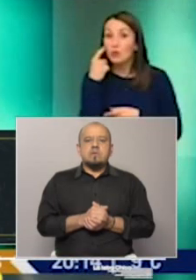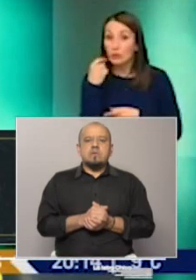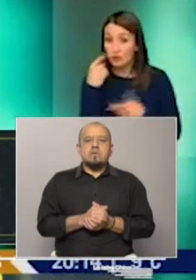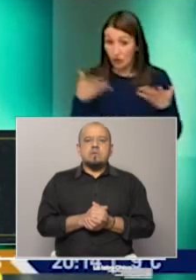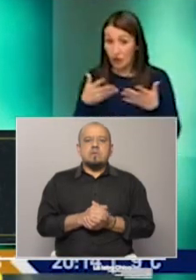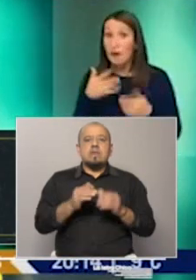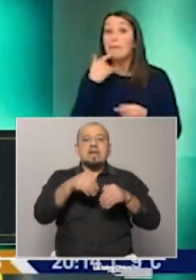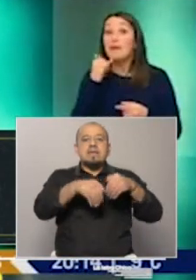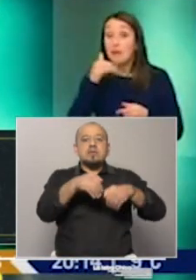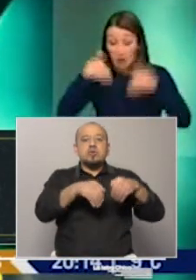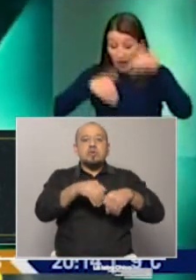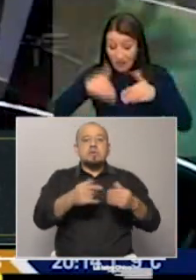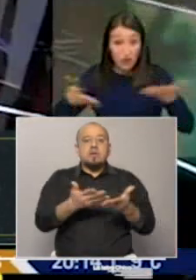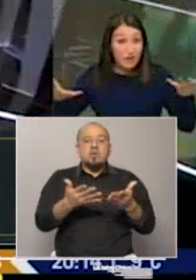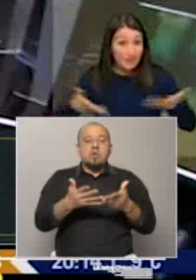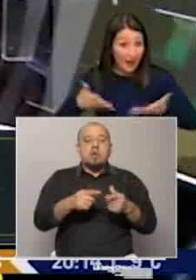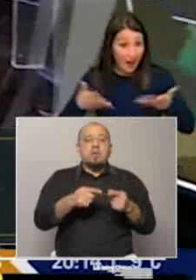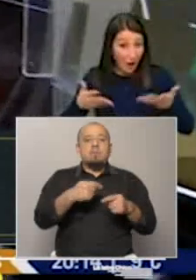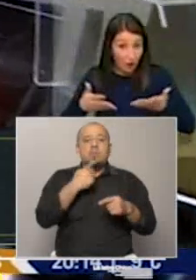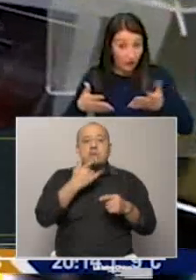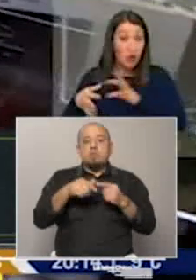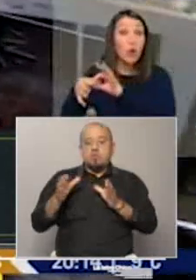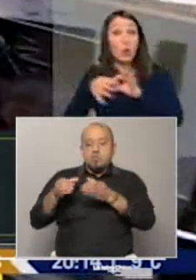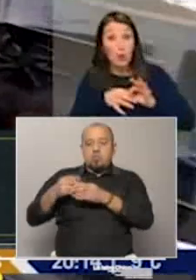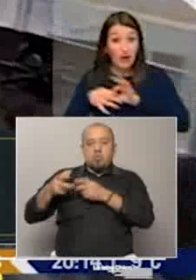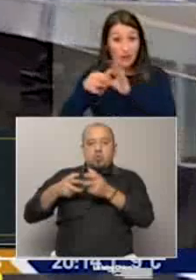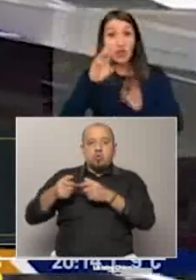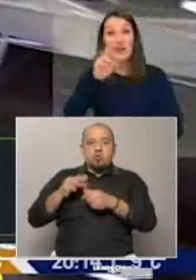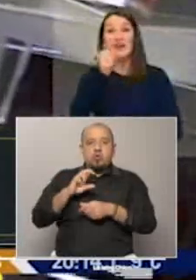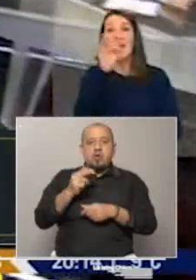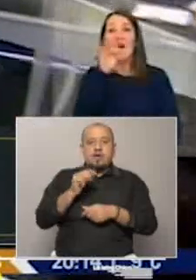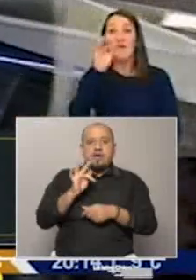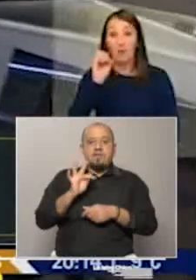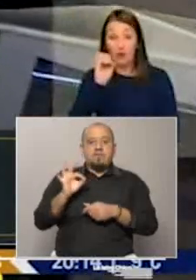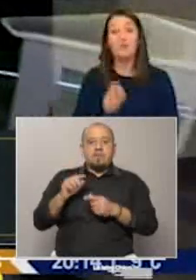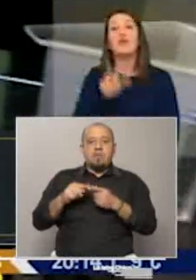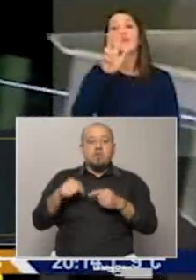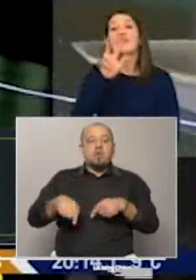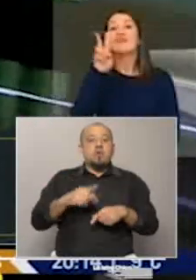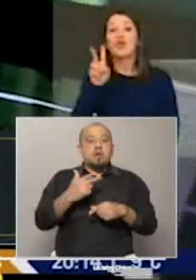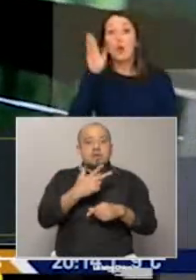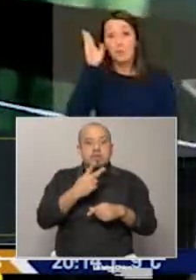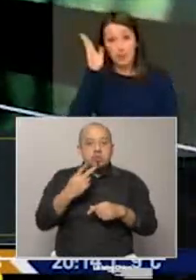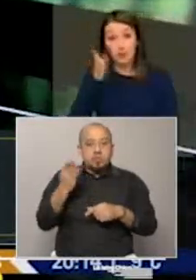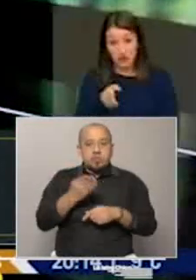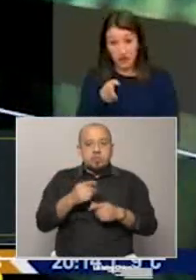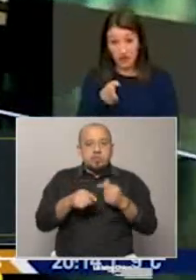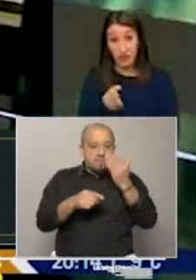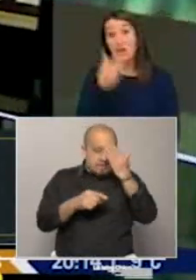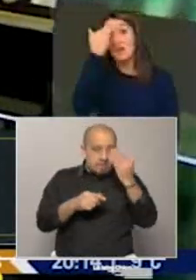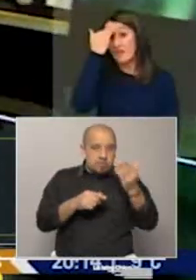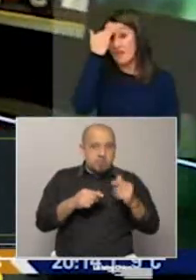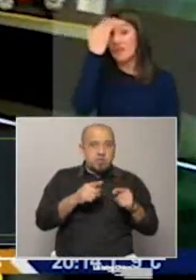Si las elecciones fueran ahora, la coalición Laura Raffo obtendría el 32%, ¿sí? Y el Frente Amplio